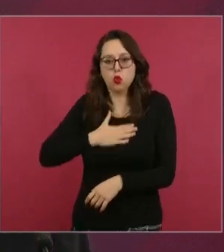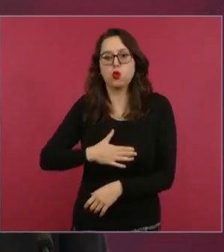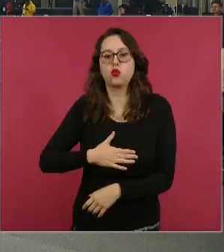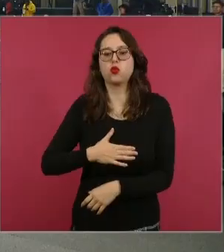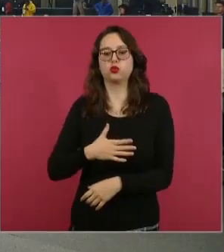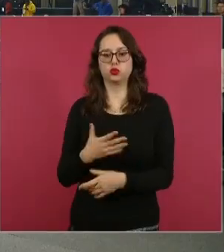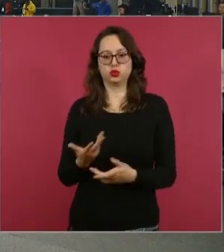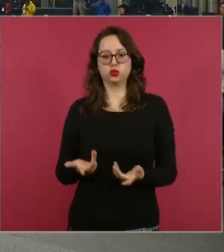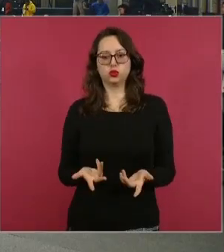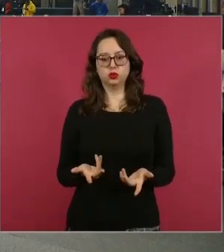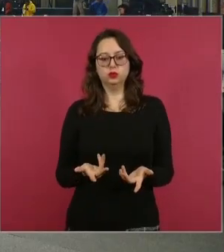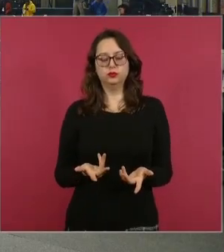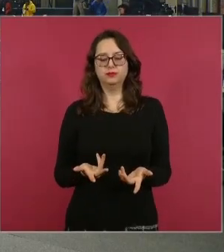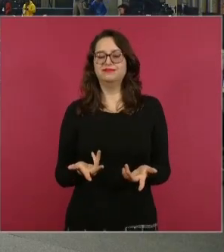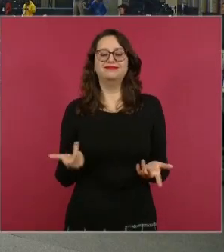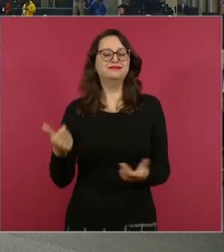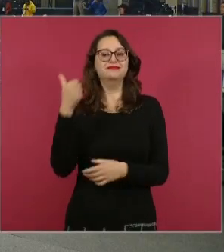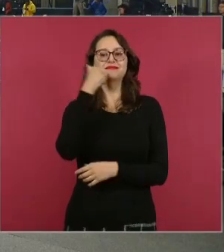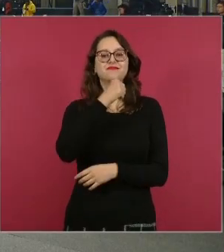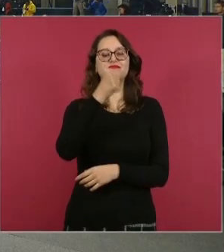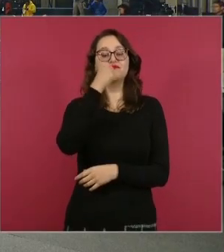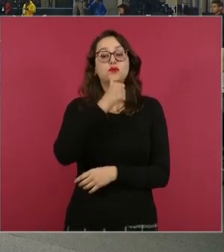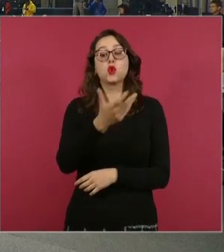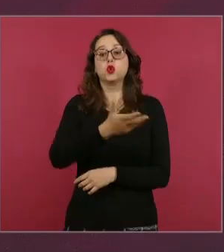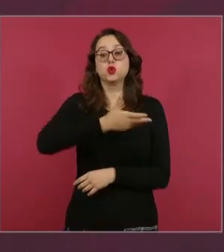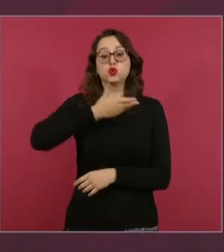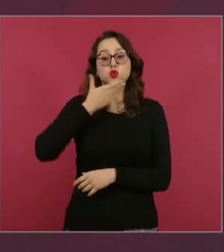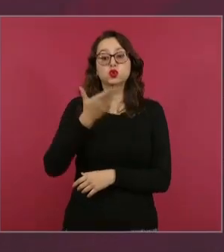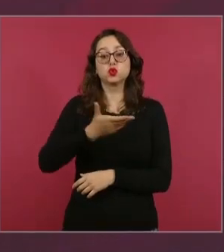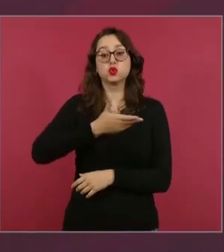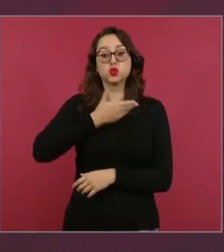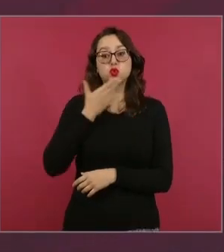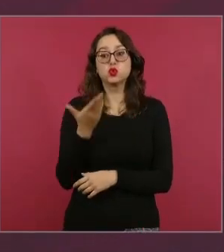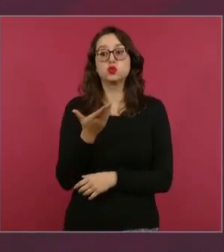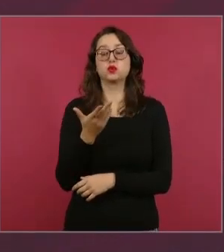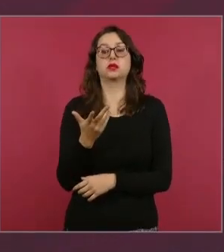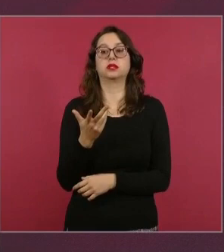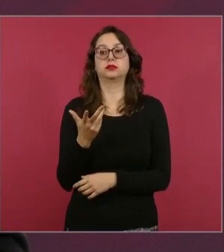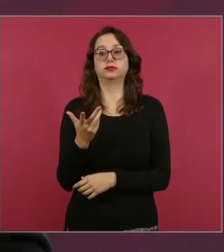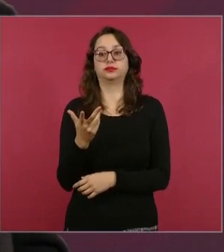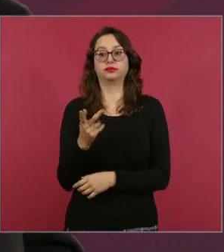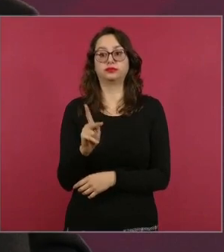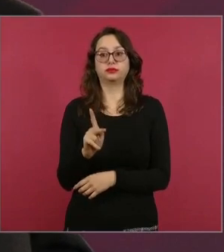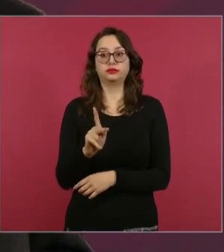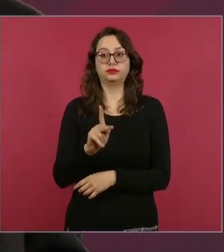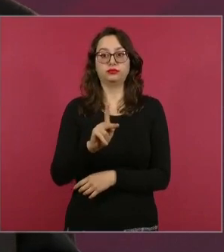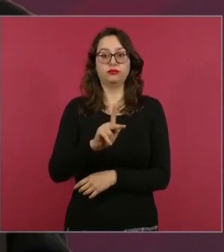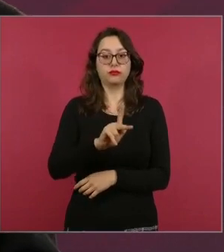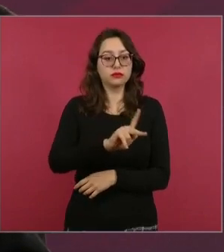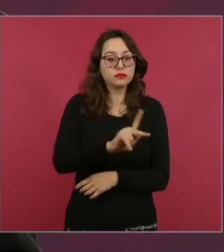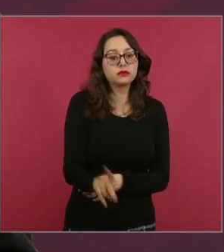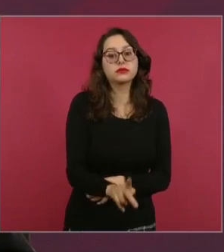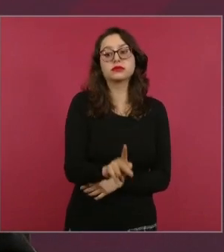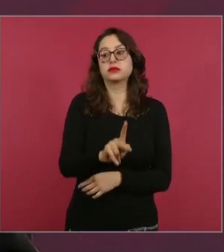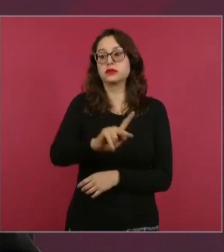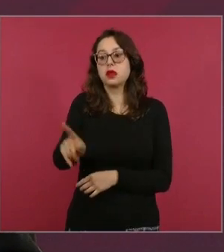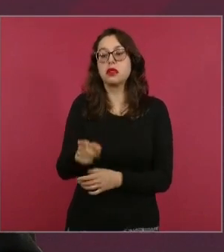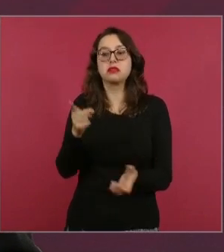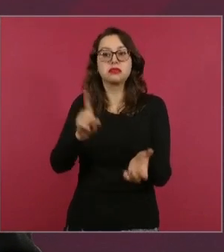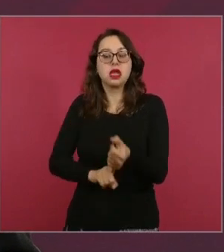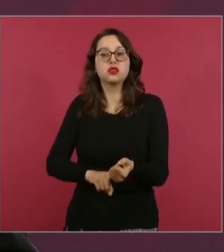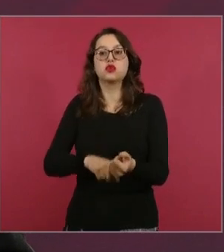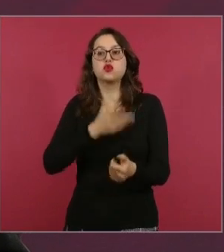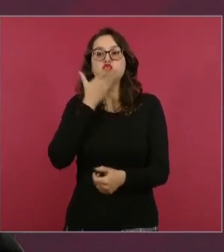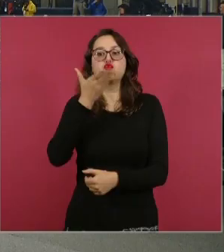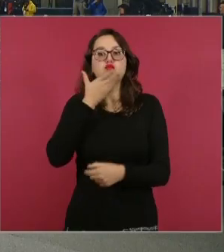en el pueblo en todos los pueblos hay trabajadores de la construcción en